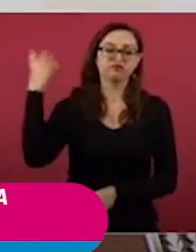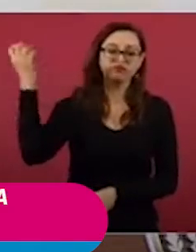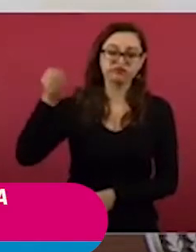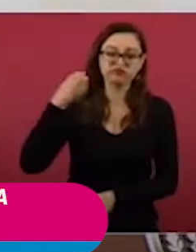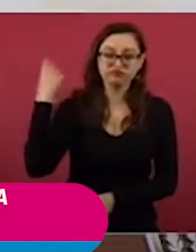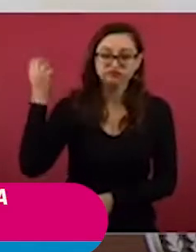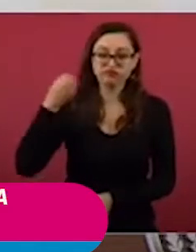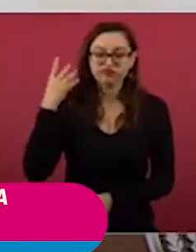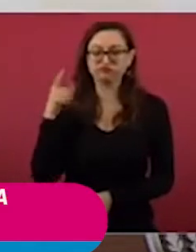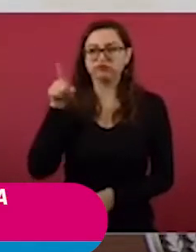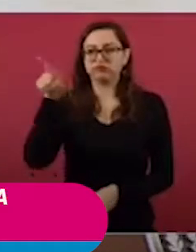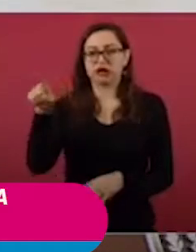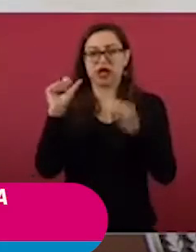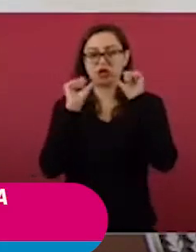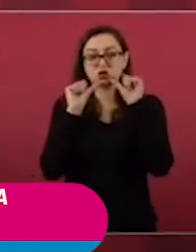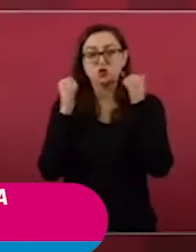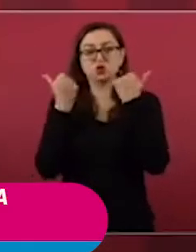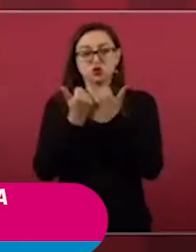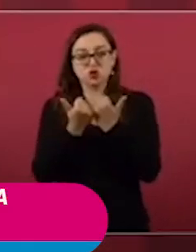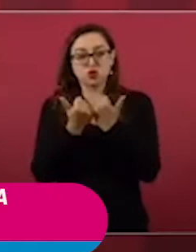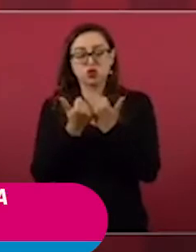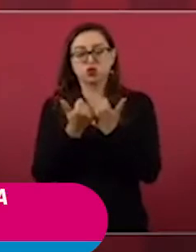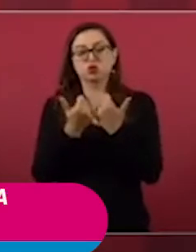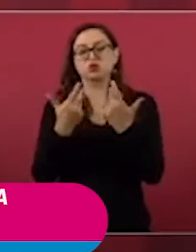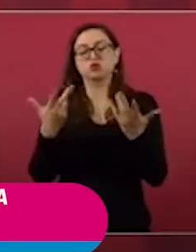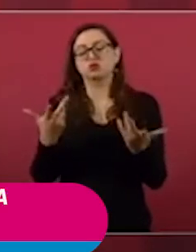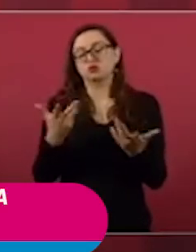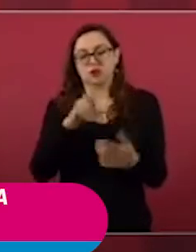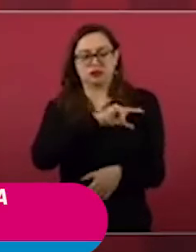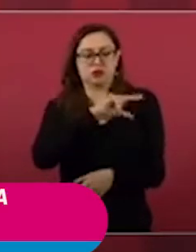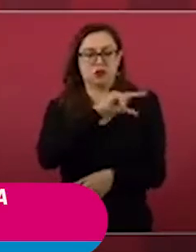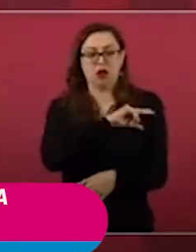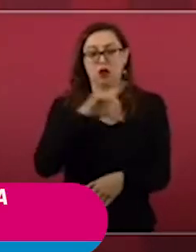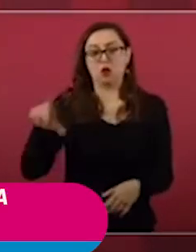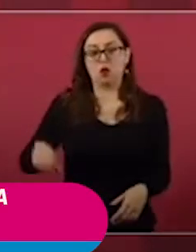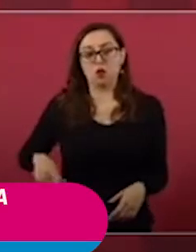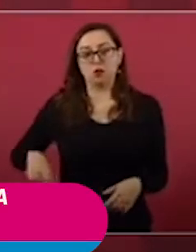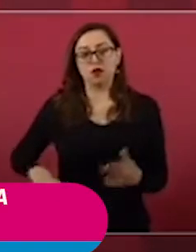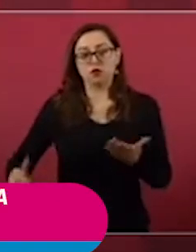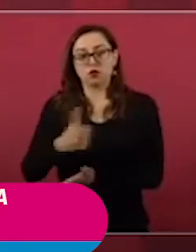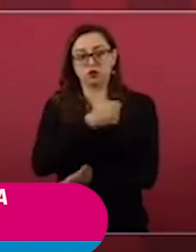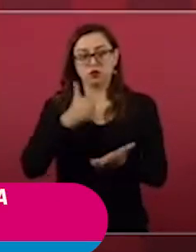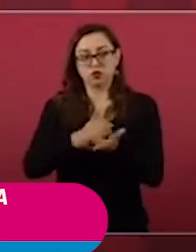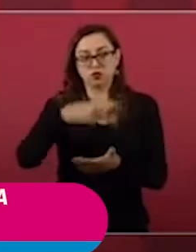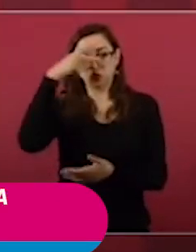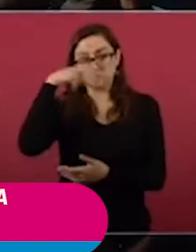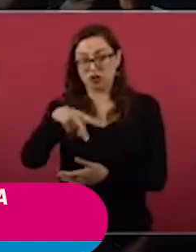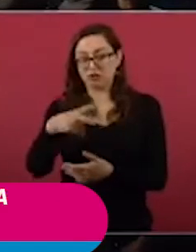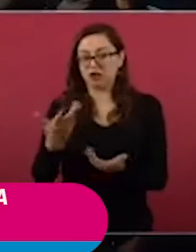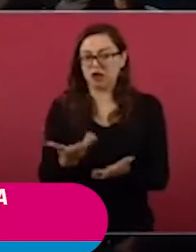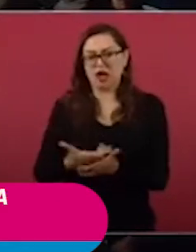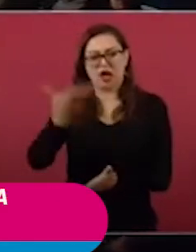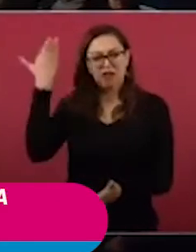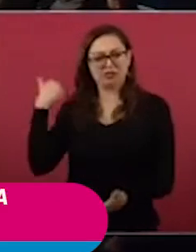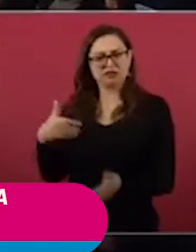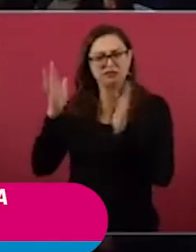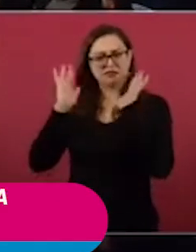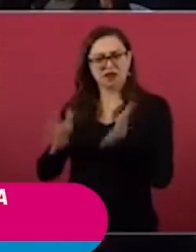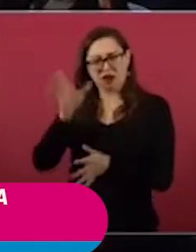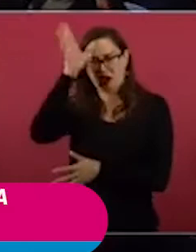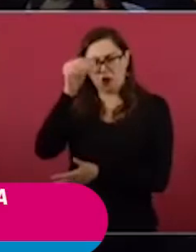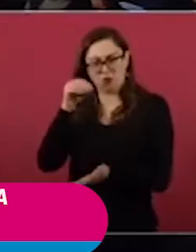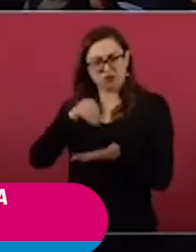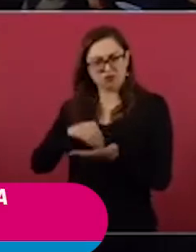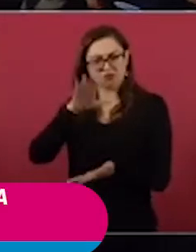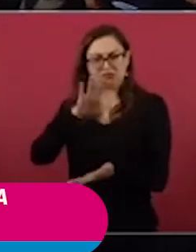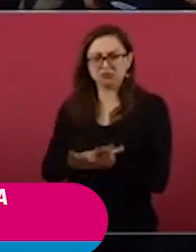y convenido con el gobierno de la ciudad de tiempo atrás. Es un